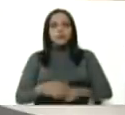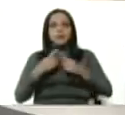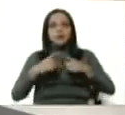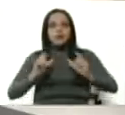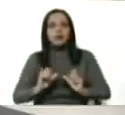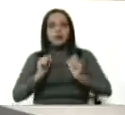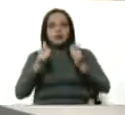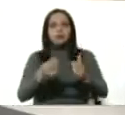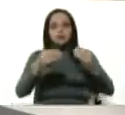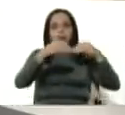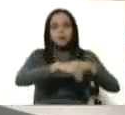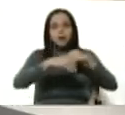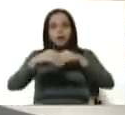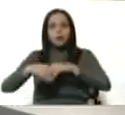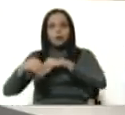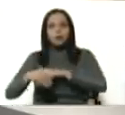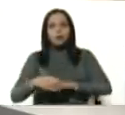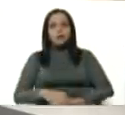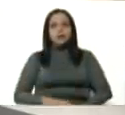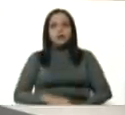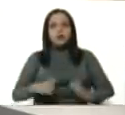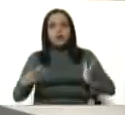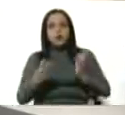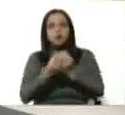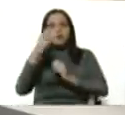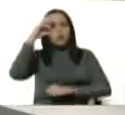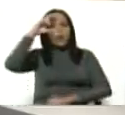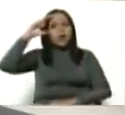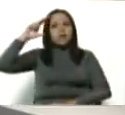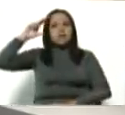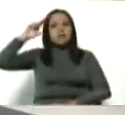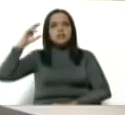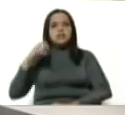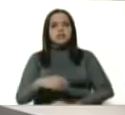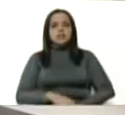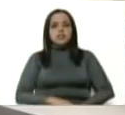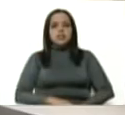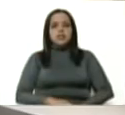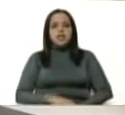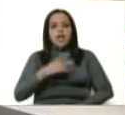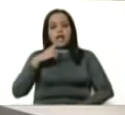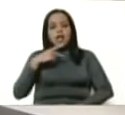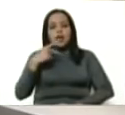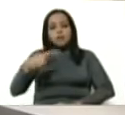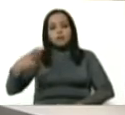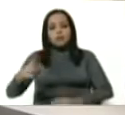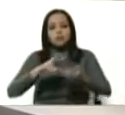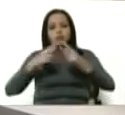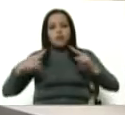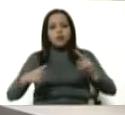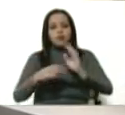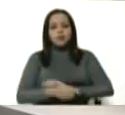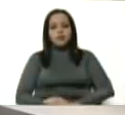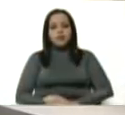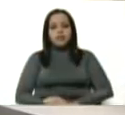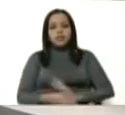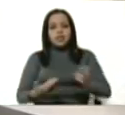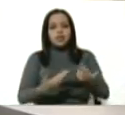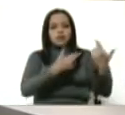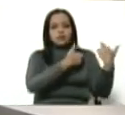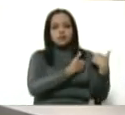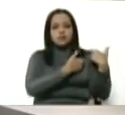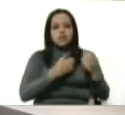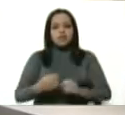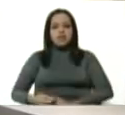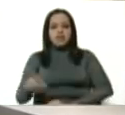comenzado este acuerdo conjuntamente con lo que es la Cancillería, la Diplomacia Bolivariana de Paz, el máximo representante de ella en Venezuela, Jorge Arriaza Monserrat, y